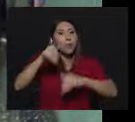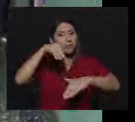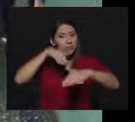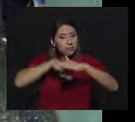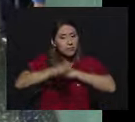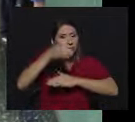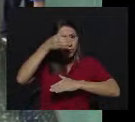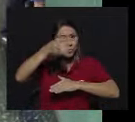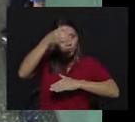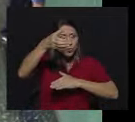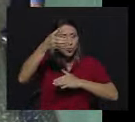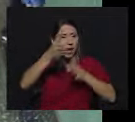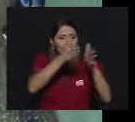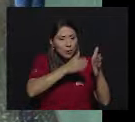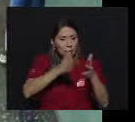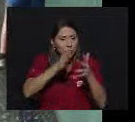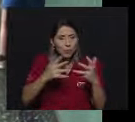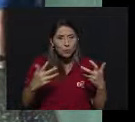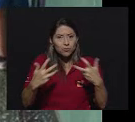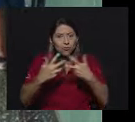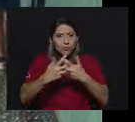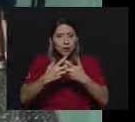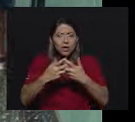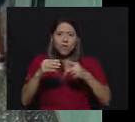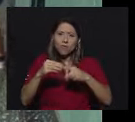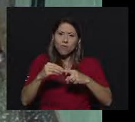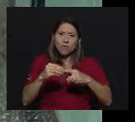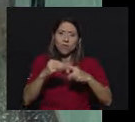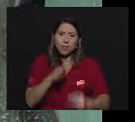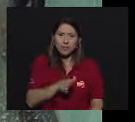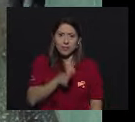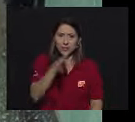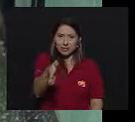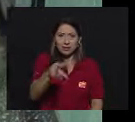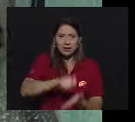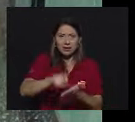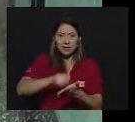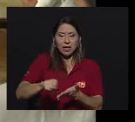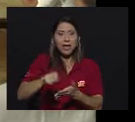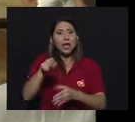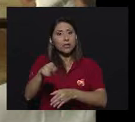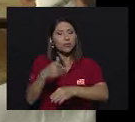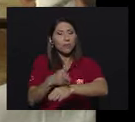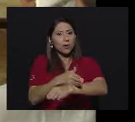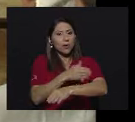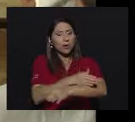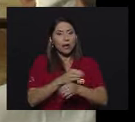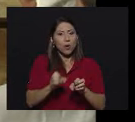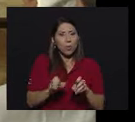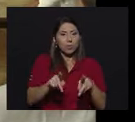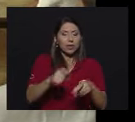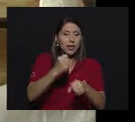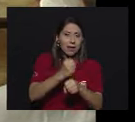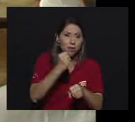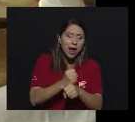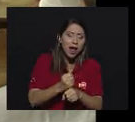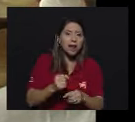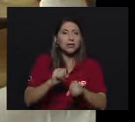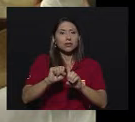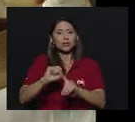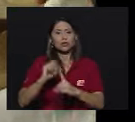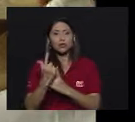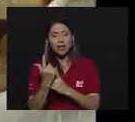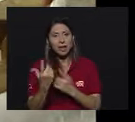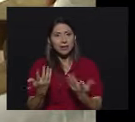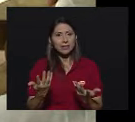saberes sistematizados de la cultura. Entonces, es fundamental que asistan porque eso les mejorará las oportunidades laborales,